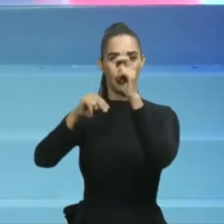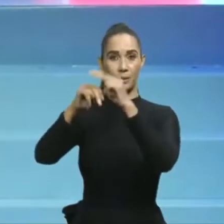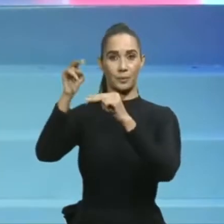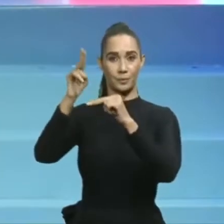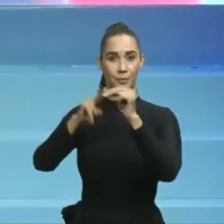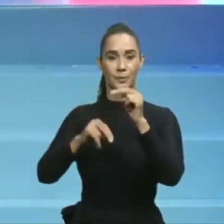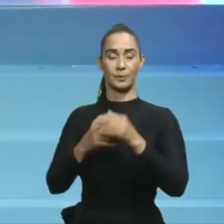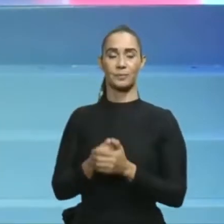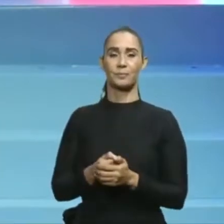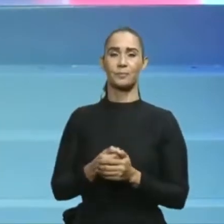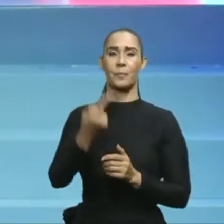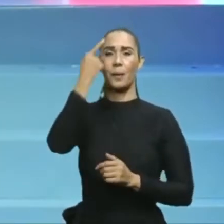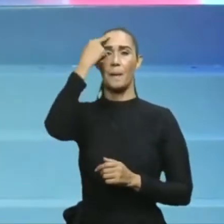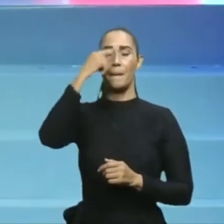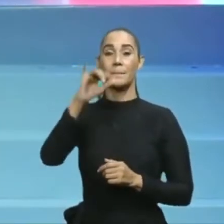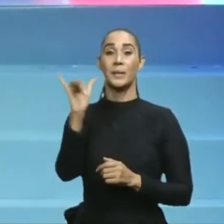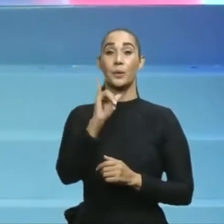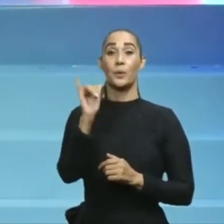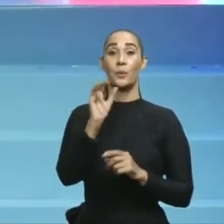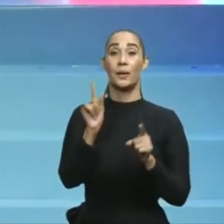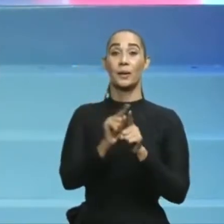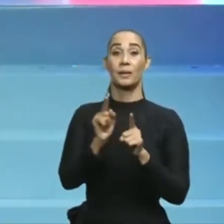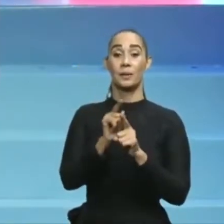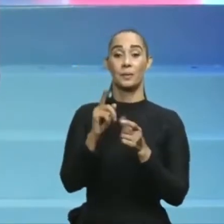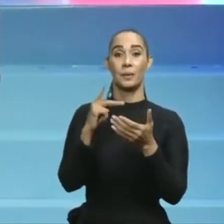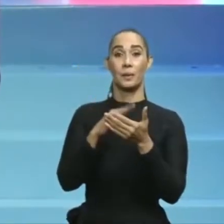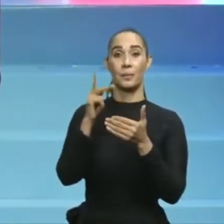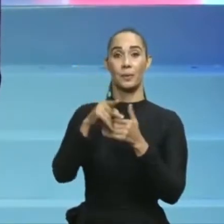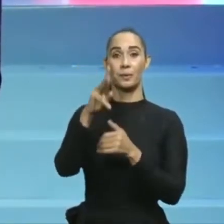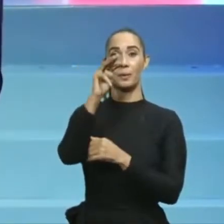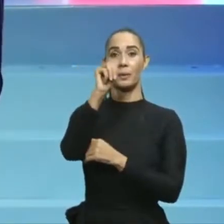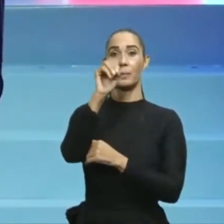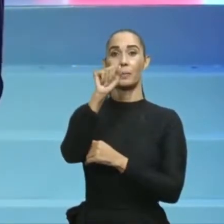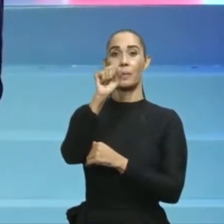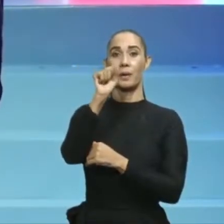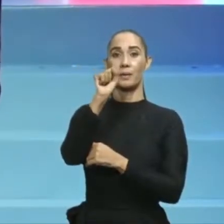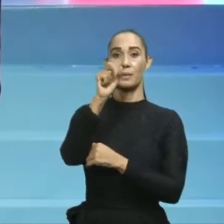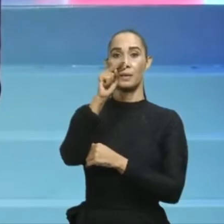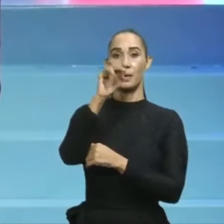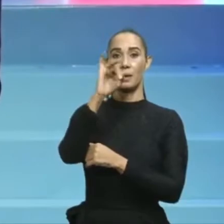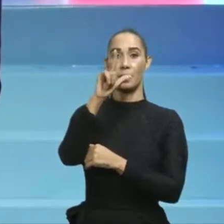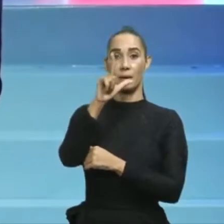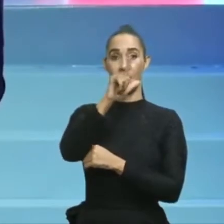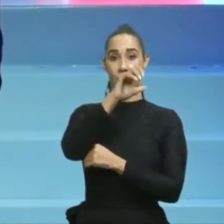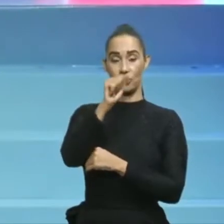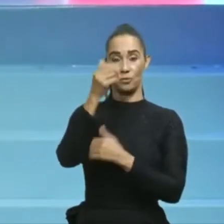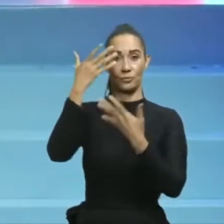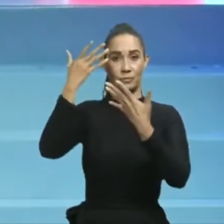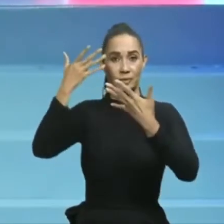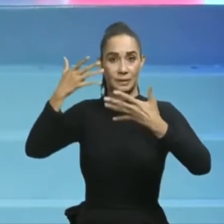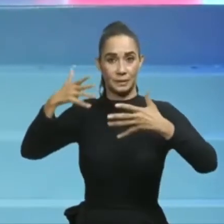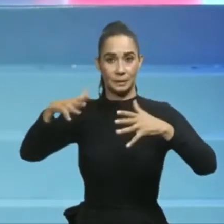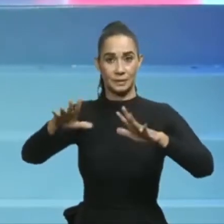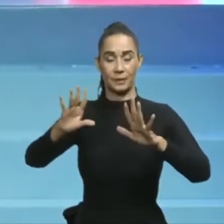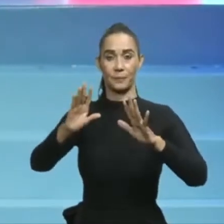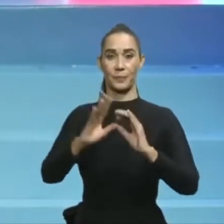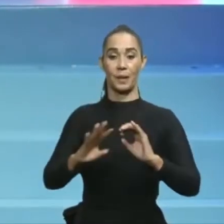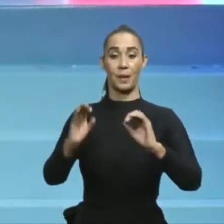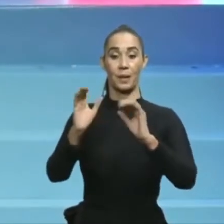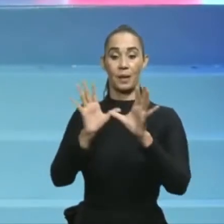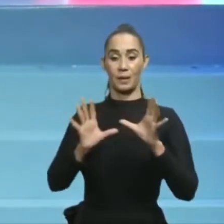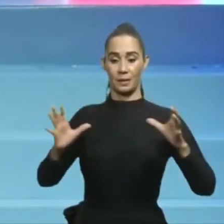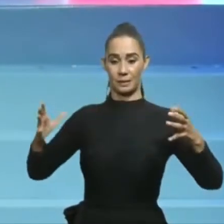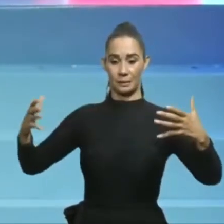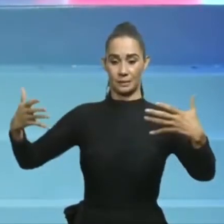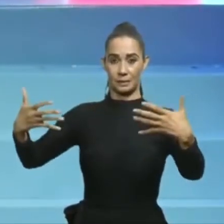pero igual está tú se encuentra el proyecto de manzanillo licitado y adjudicada la mayor planta